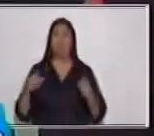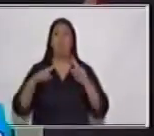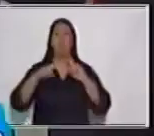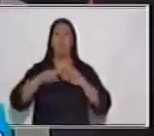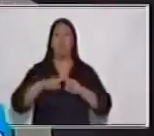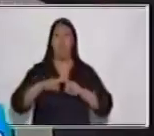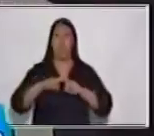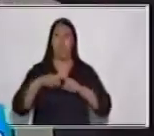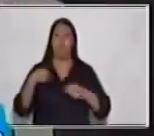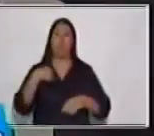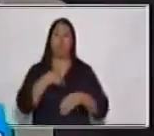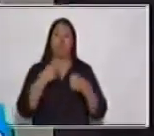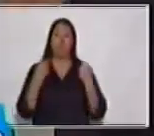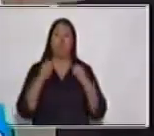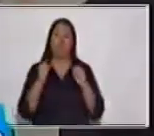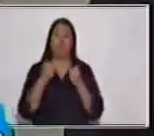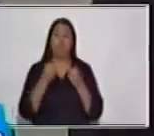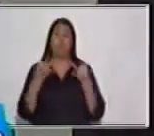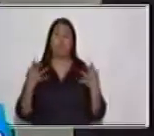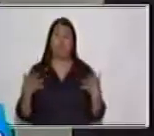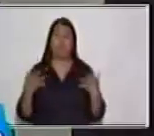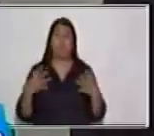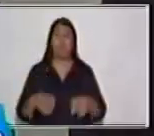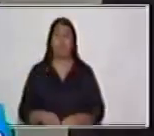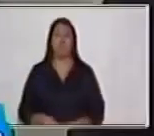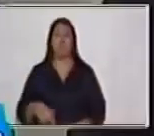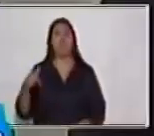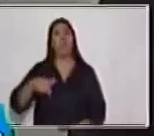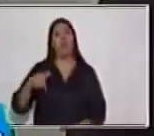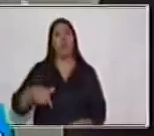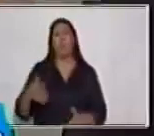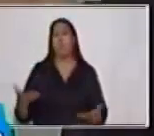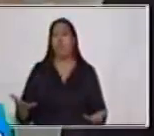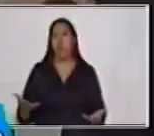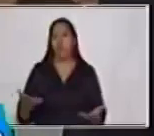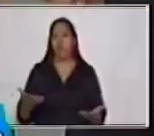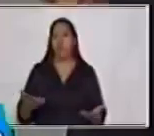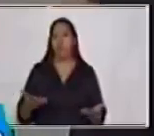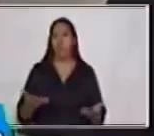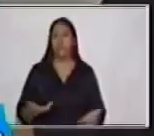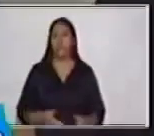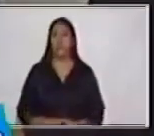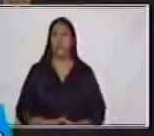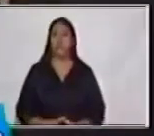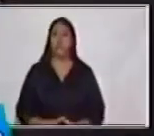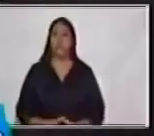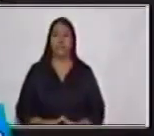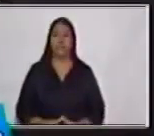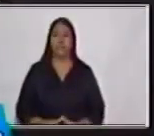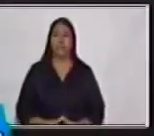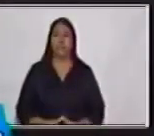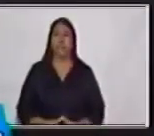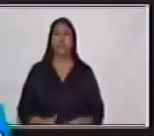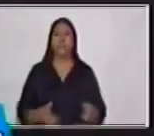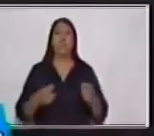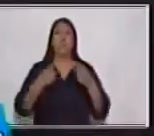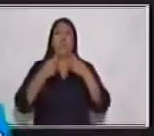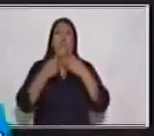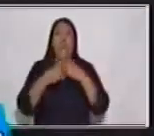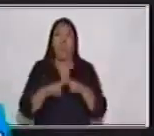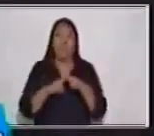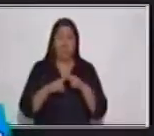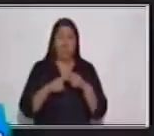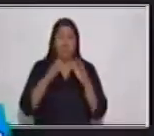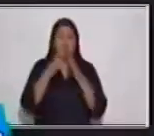multiplicaciones que hicimos de la parte numérica. Ahora venimos y en este momento empezamos a